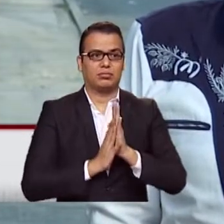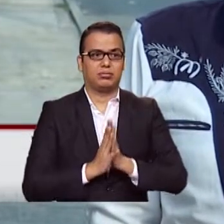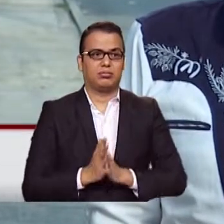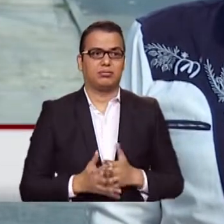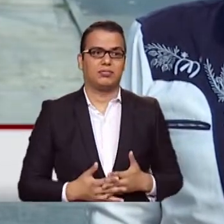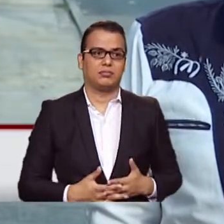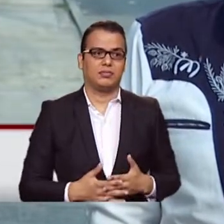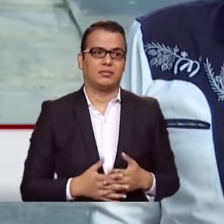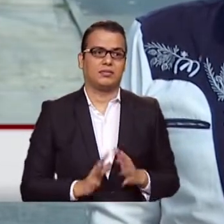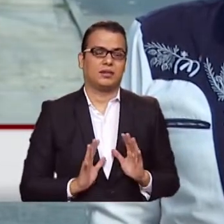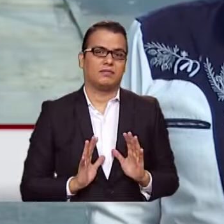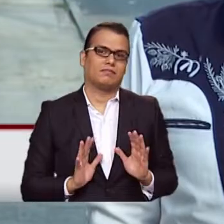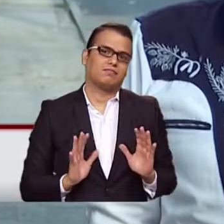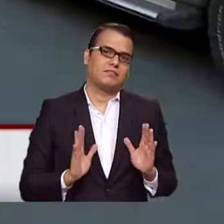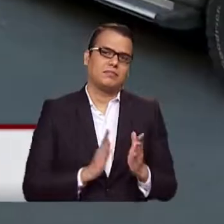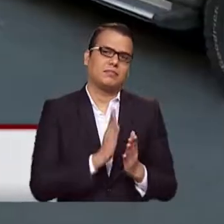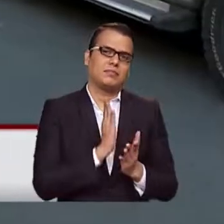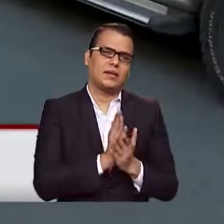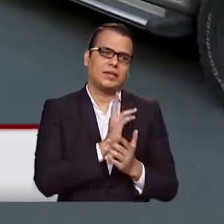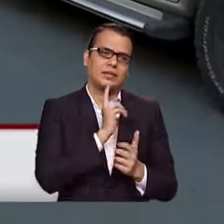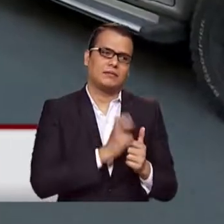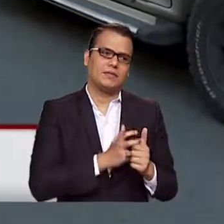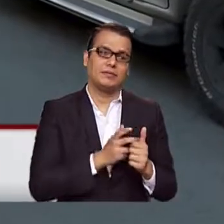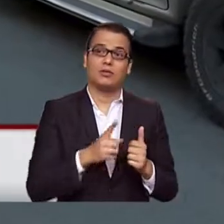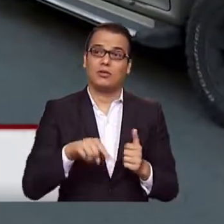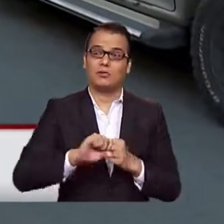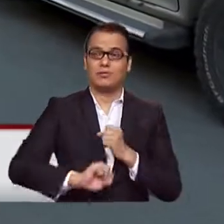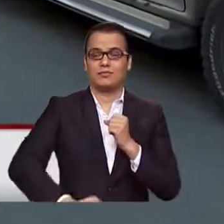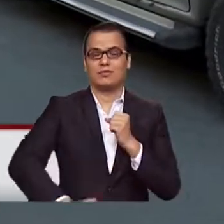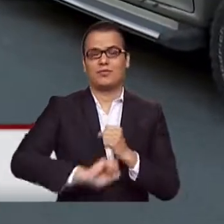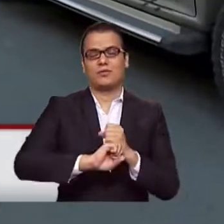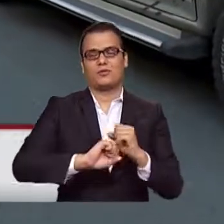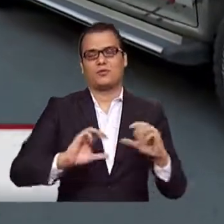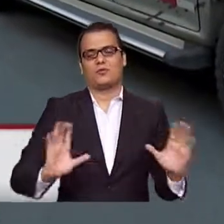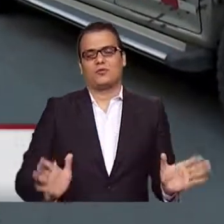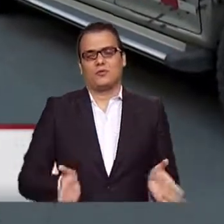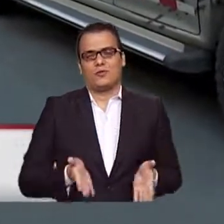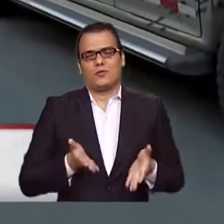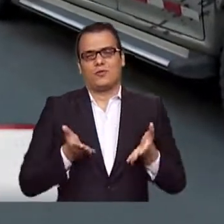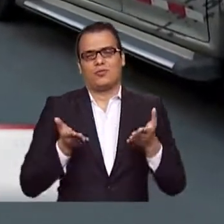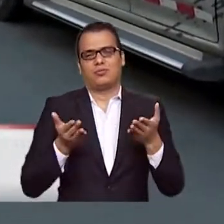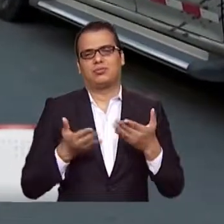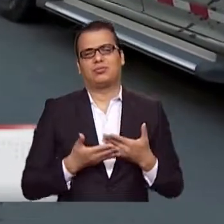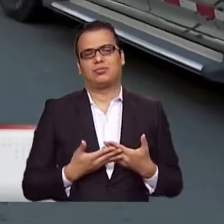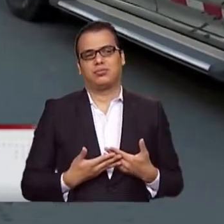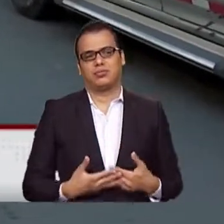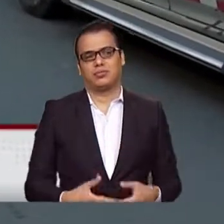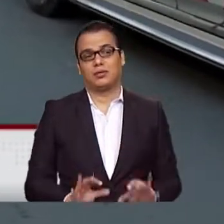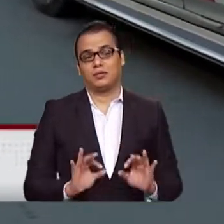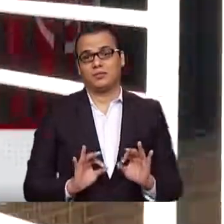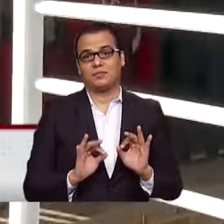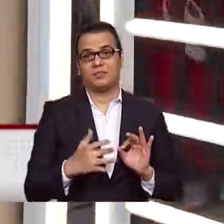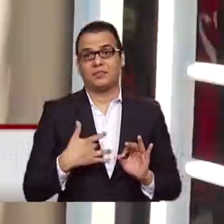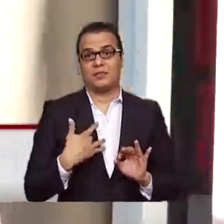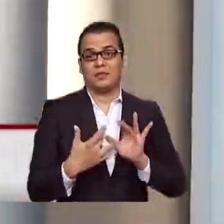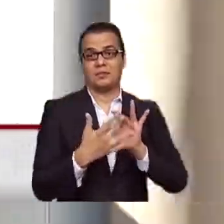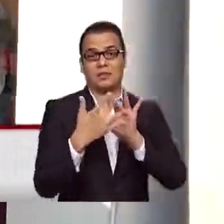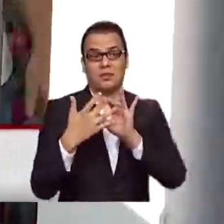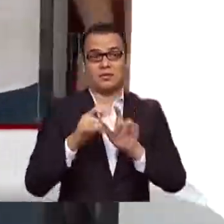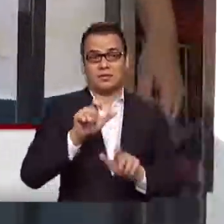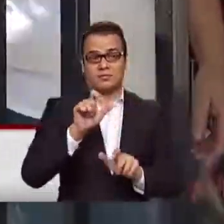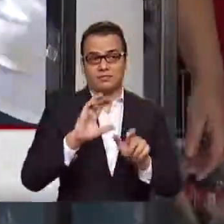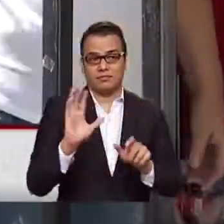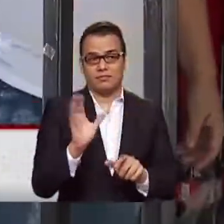Es lo bueno dentro de lo malo. La gente nos aplaude, sentimos emoción, la gente tenemos un contacto más cercano con todas las